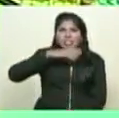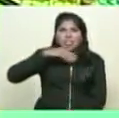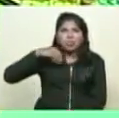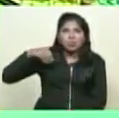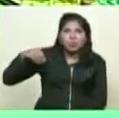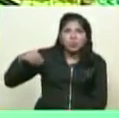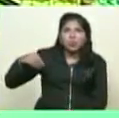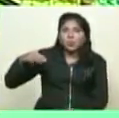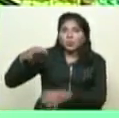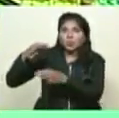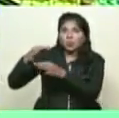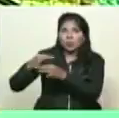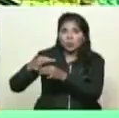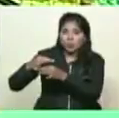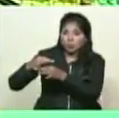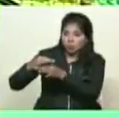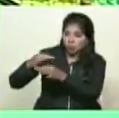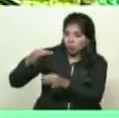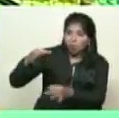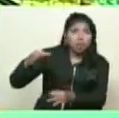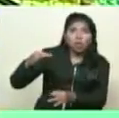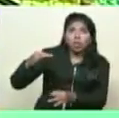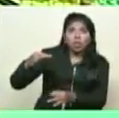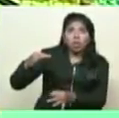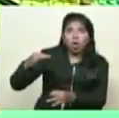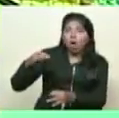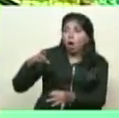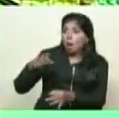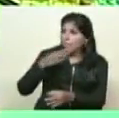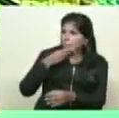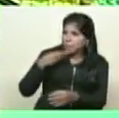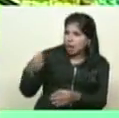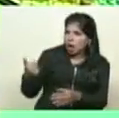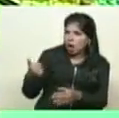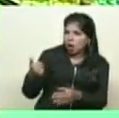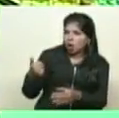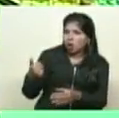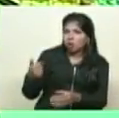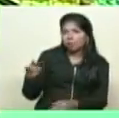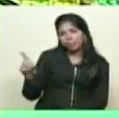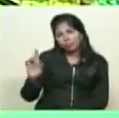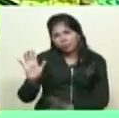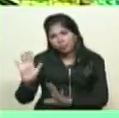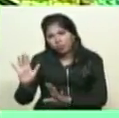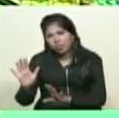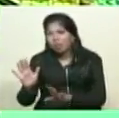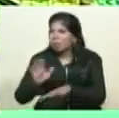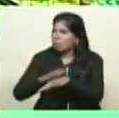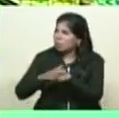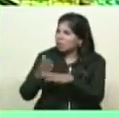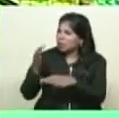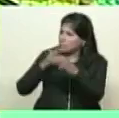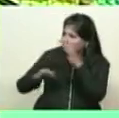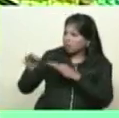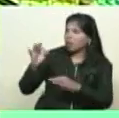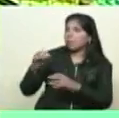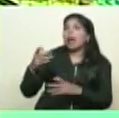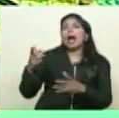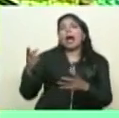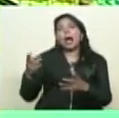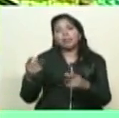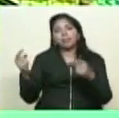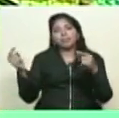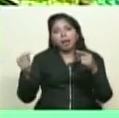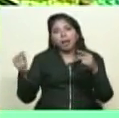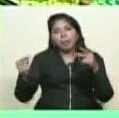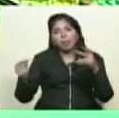cree que metiéndola así se muele mejor. No lo hagas así, vale, pero ¿por qué? Explícame. Y cuando tú le dices, mira, estás